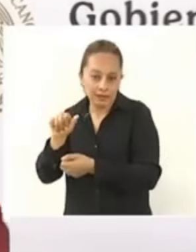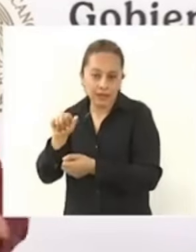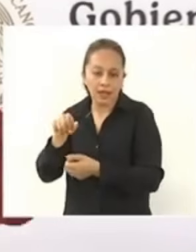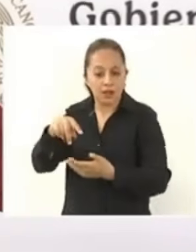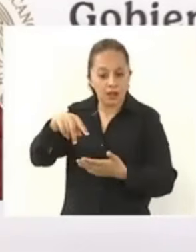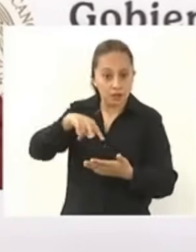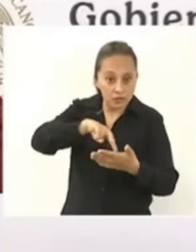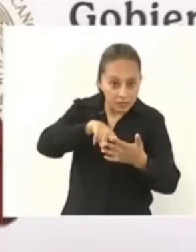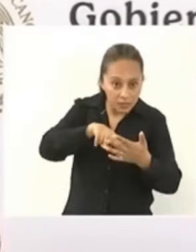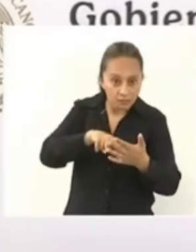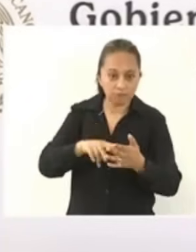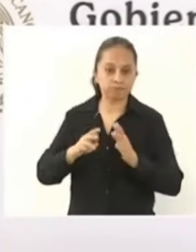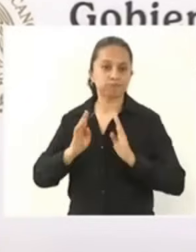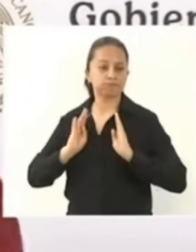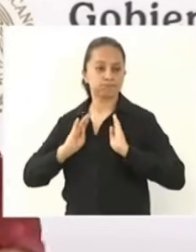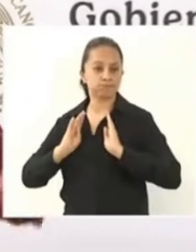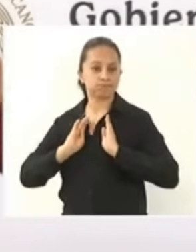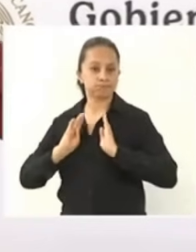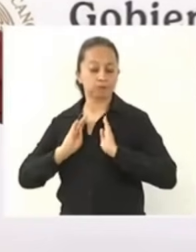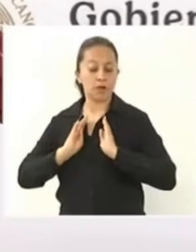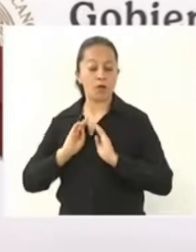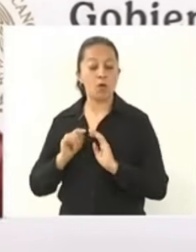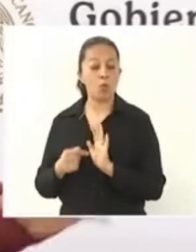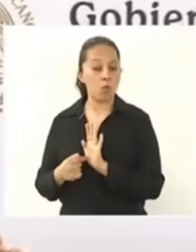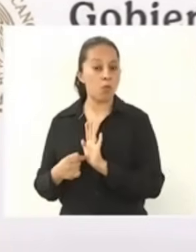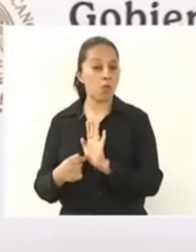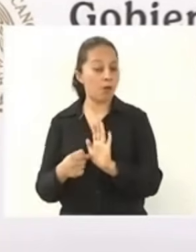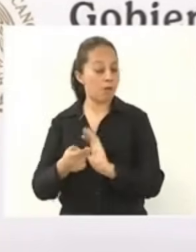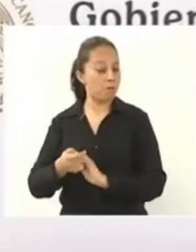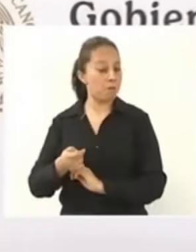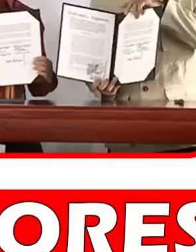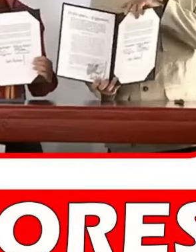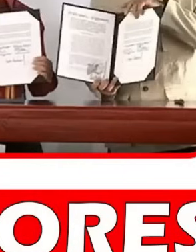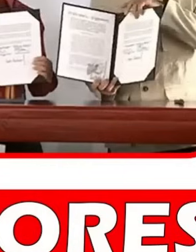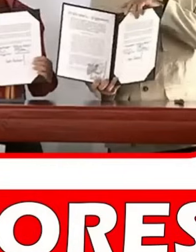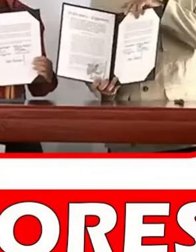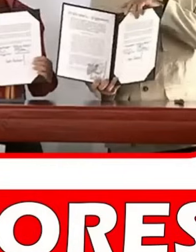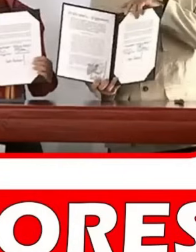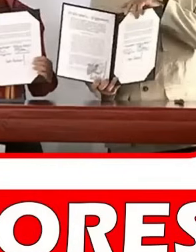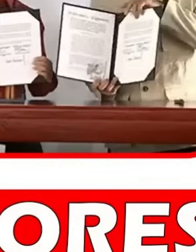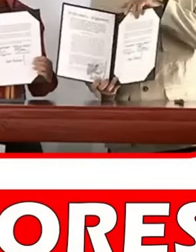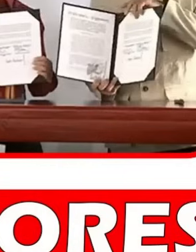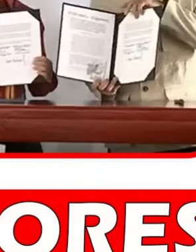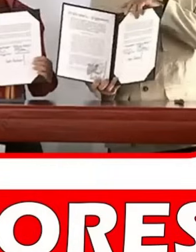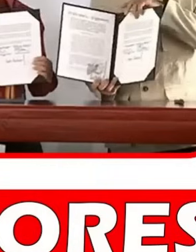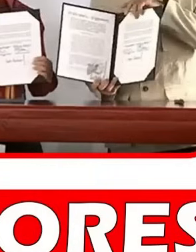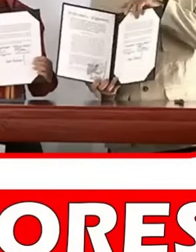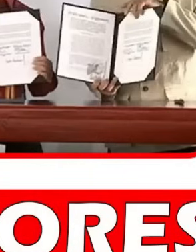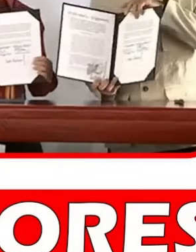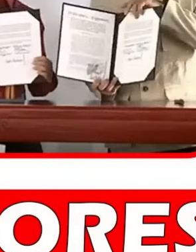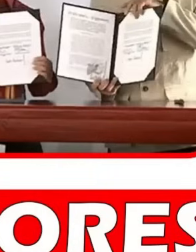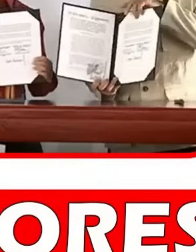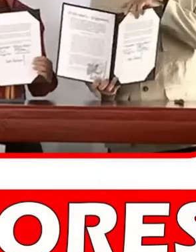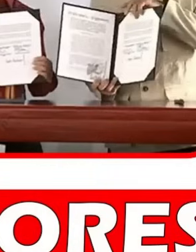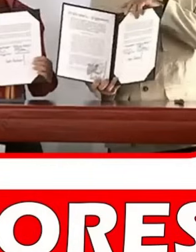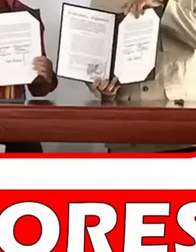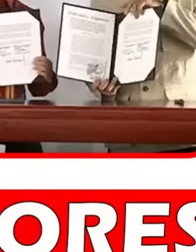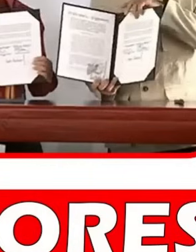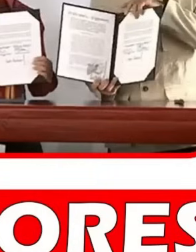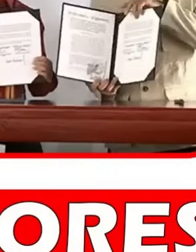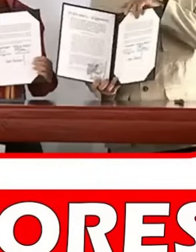militares nos han demostrado que son de primera. Y excelente, porque significa que vamos a tener